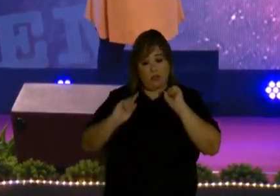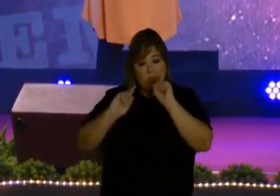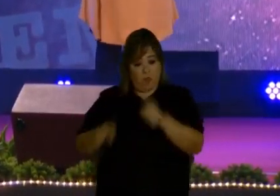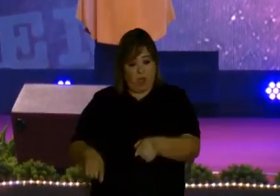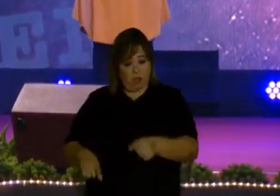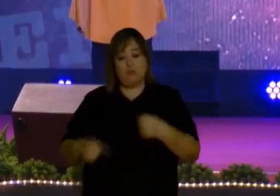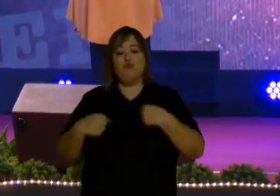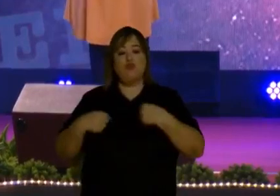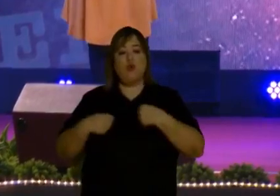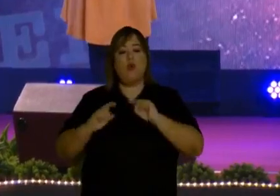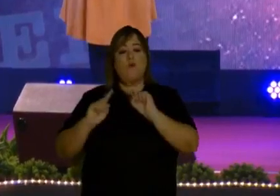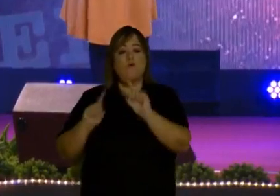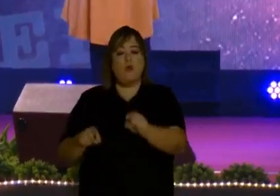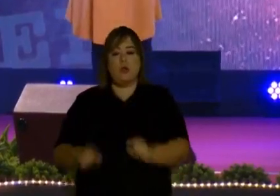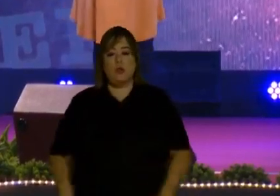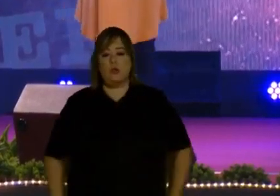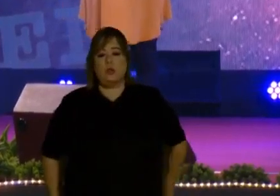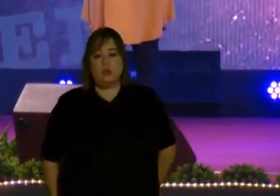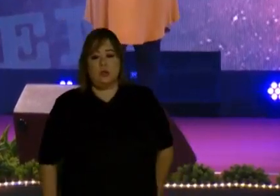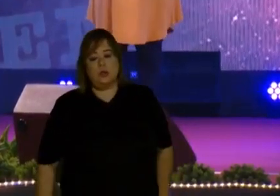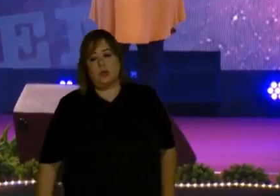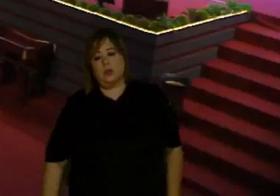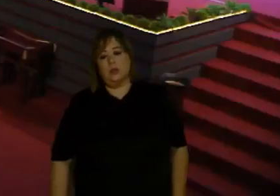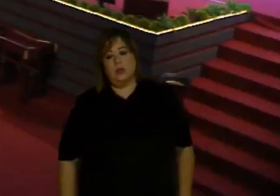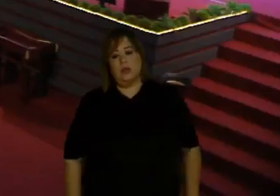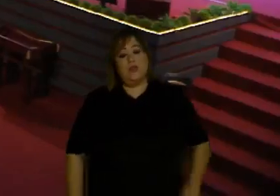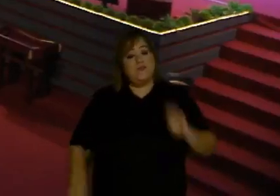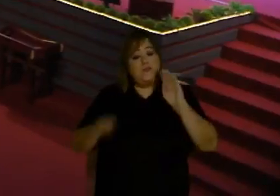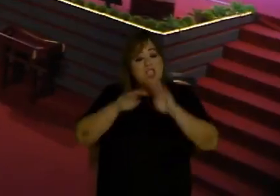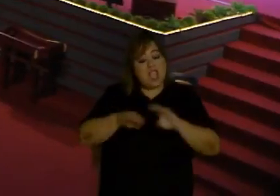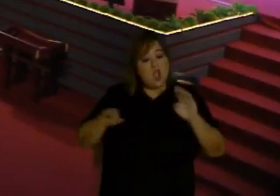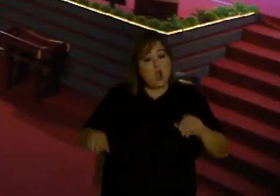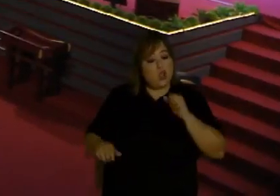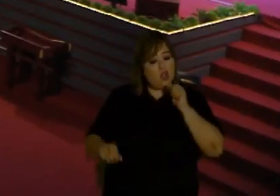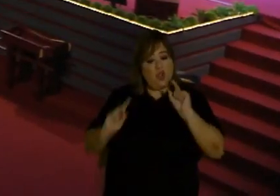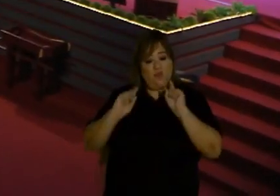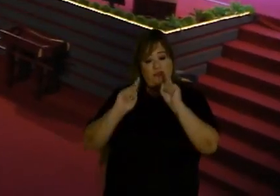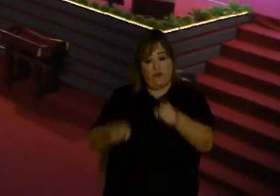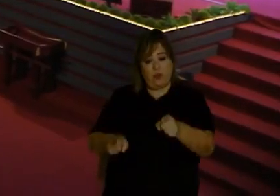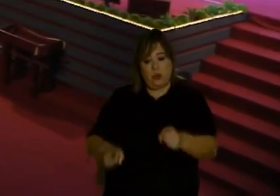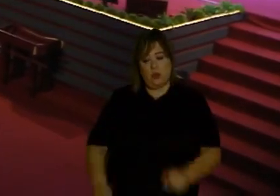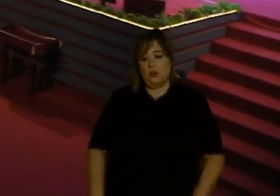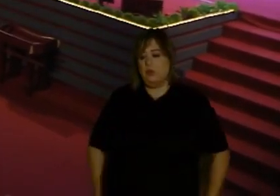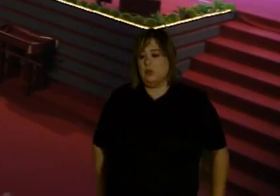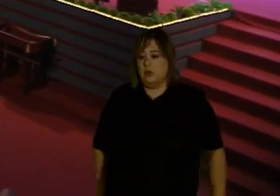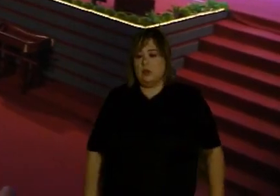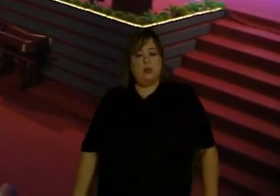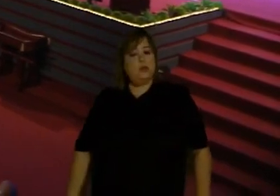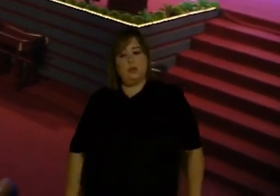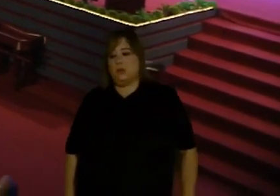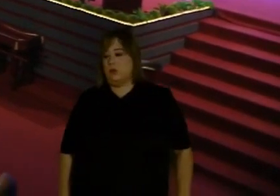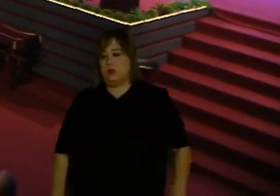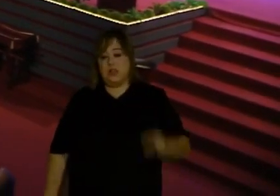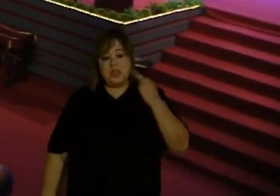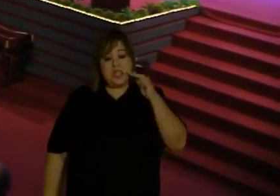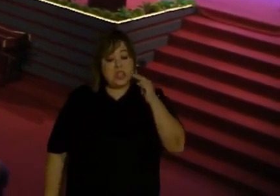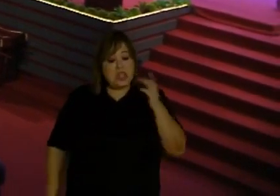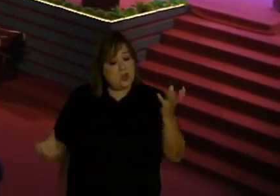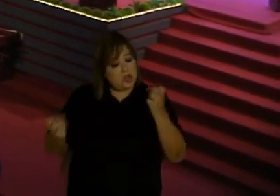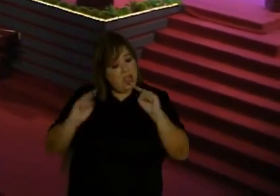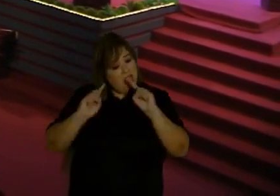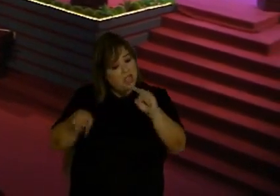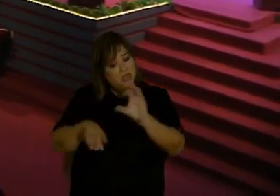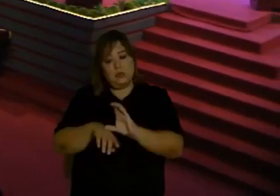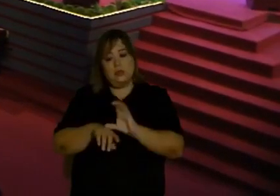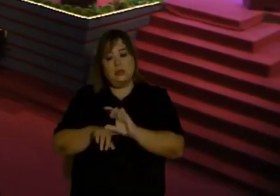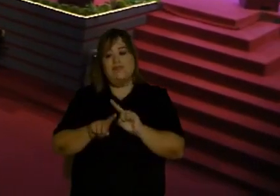el nieto no va, ¿qué me impide a mí? Eso lo añadí yo, ¿verdad? Si los hijos no van, hay gente que, ay, pastor, es que mi nieto no quiere ir al culto. Y yo, ajá, ¿y qué te